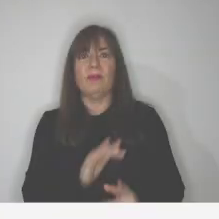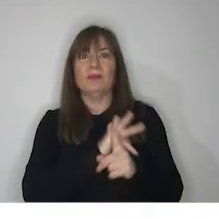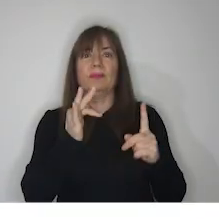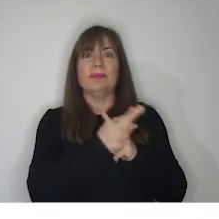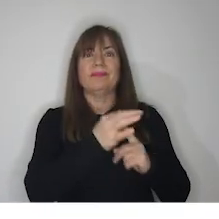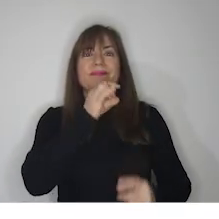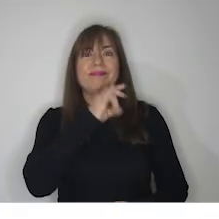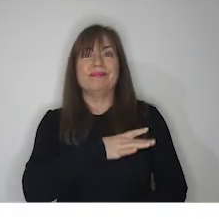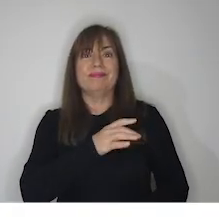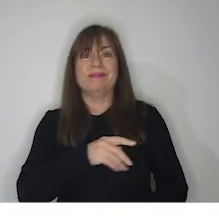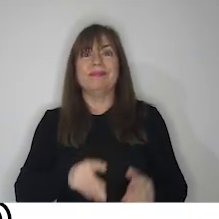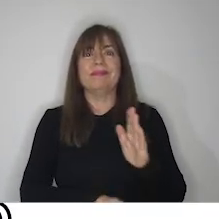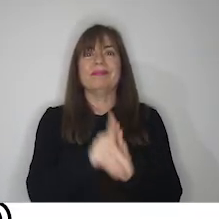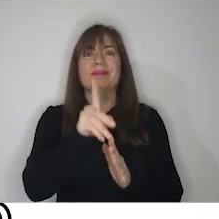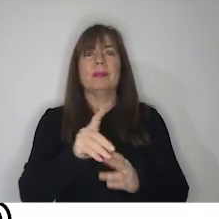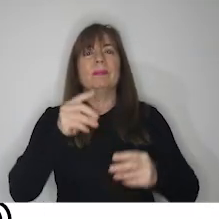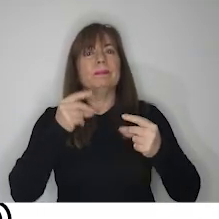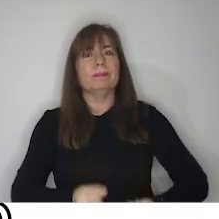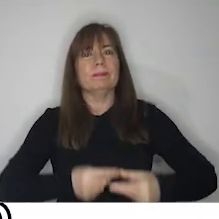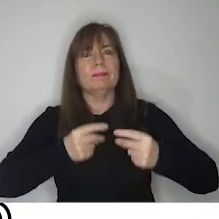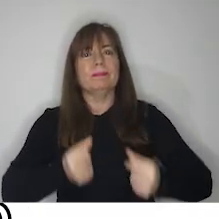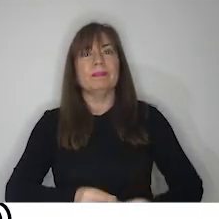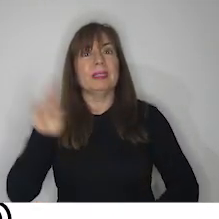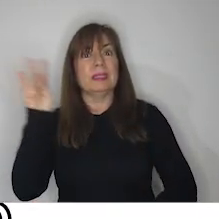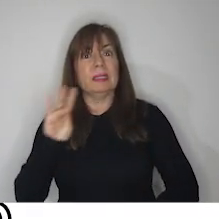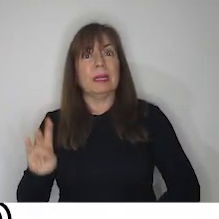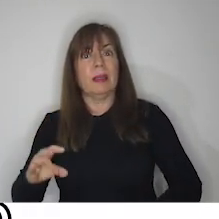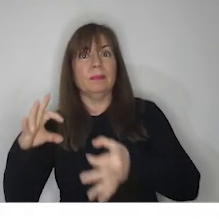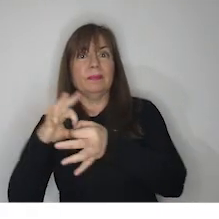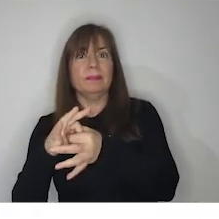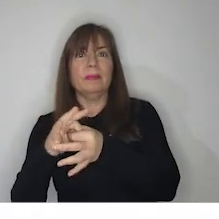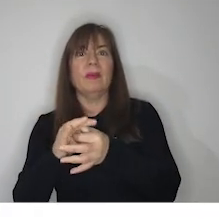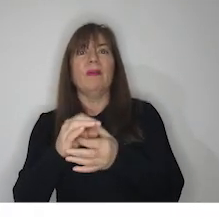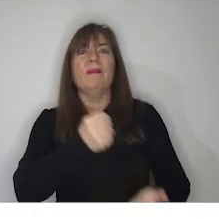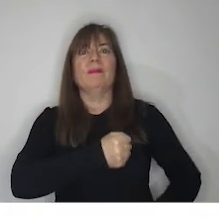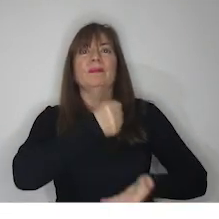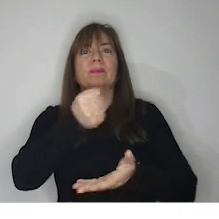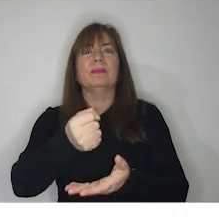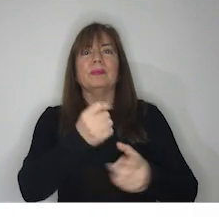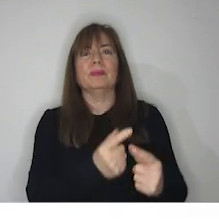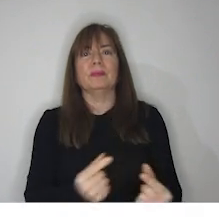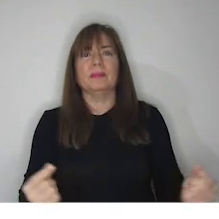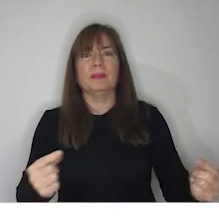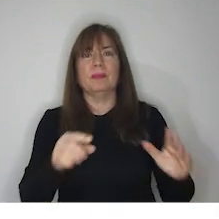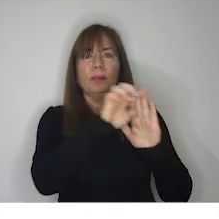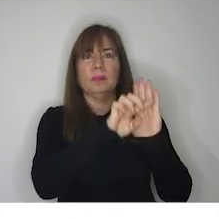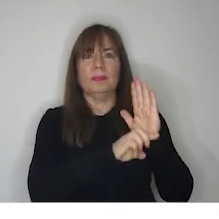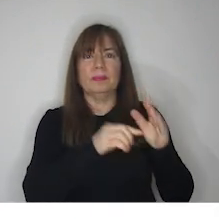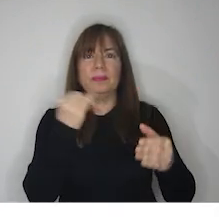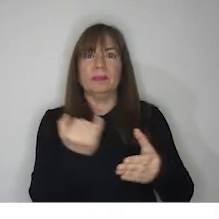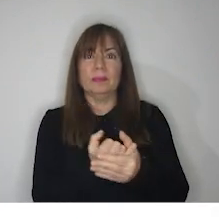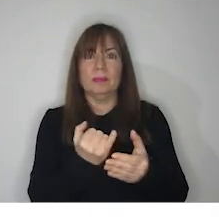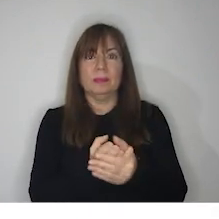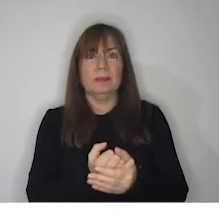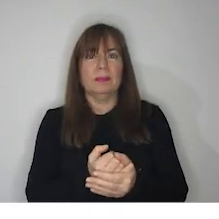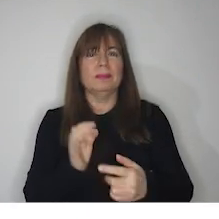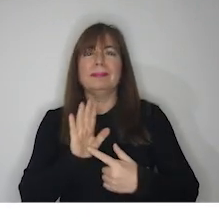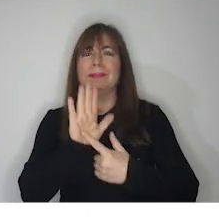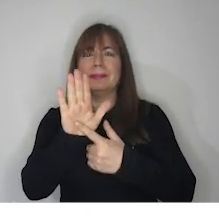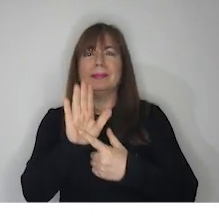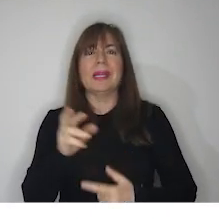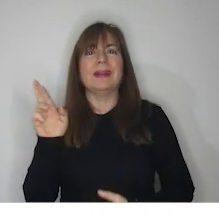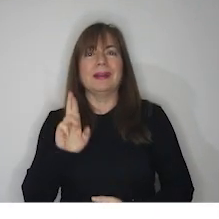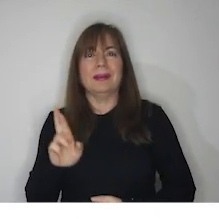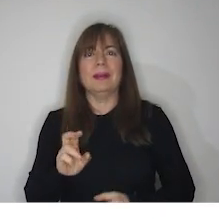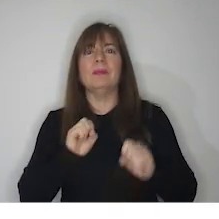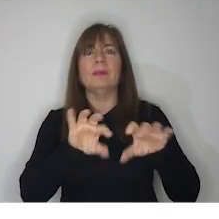Fundación Chilena para el Desarrollo de Competencias y Senadis a través del Fondo Nacional de Proyectos Inclusivos presenta Acción,